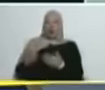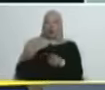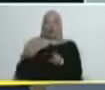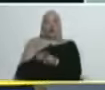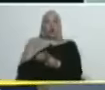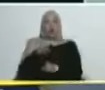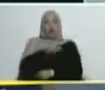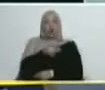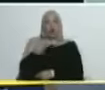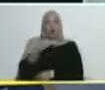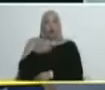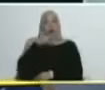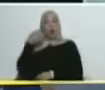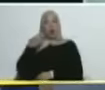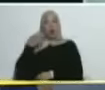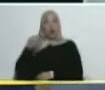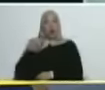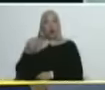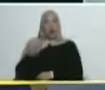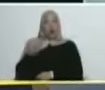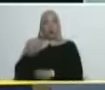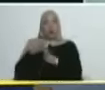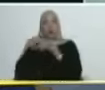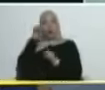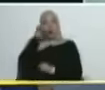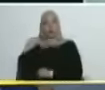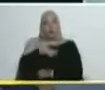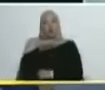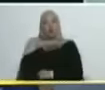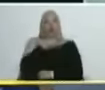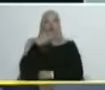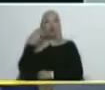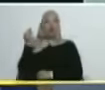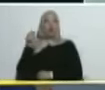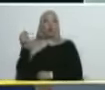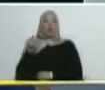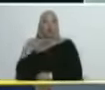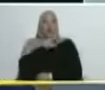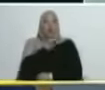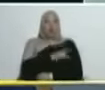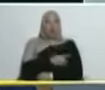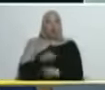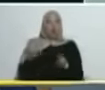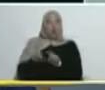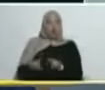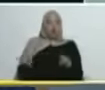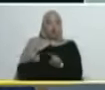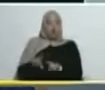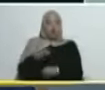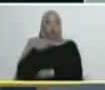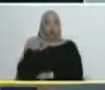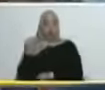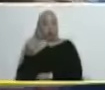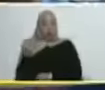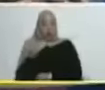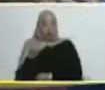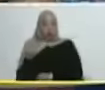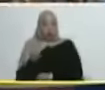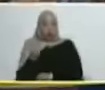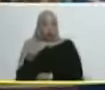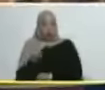ustedes, muchachos y muchachas, todo el poder a la juventud, toda la formación para la juventud.